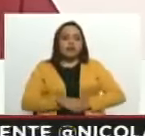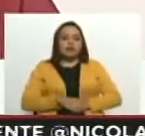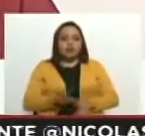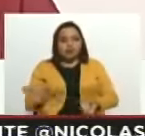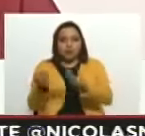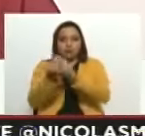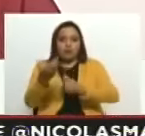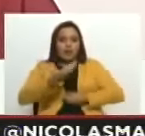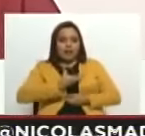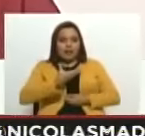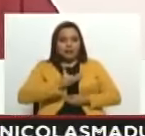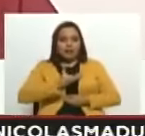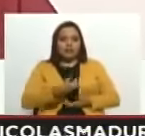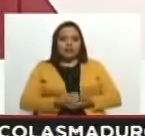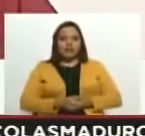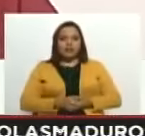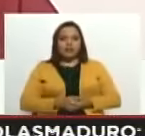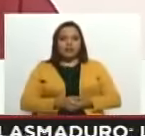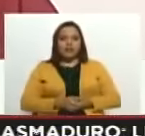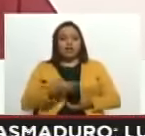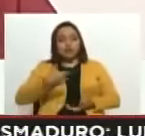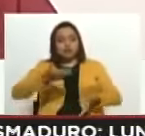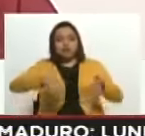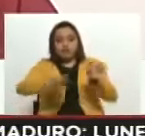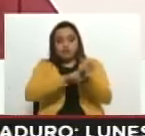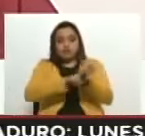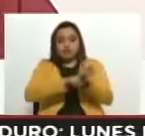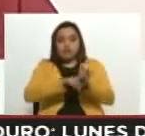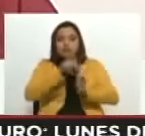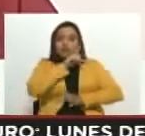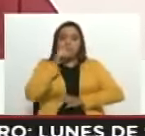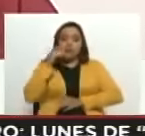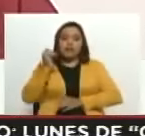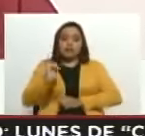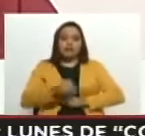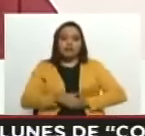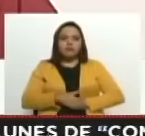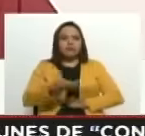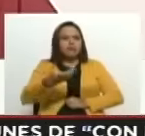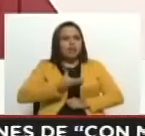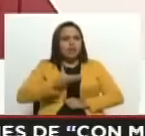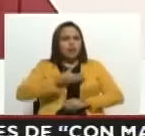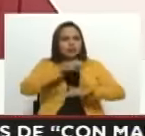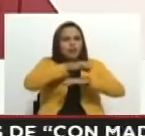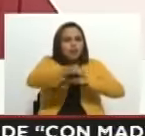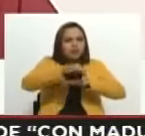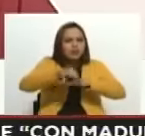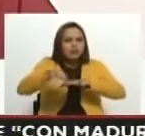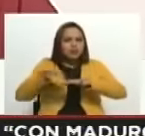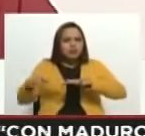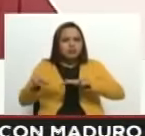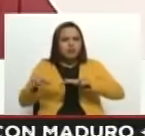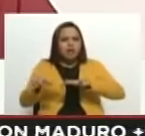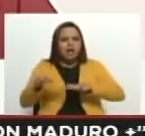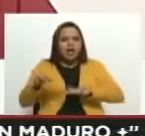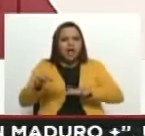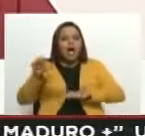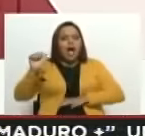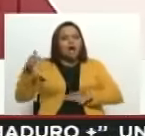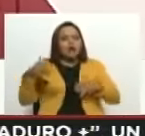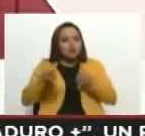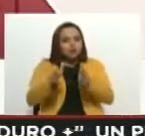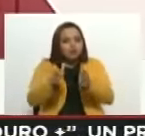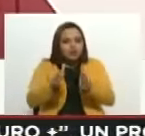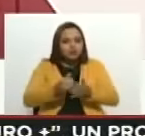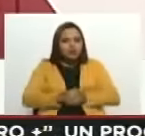alcalde, repito, tengo los nombres, el alcalde del municipio bolivariano Angostura,